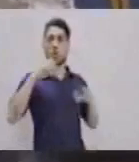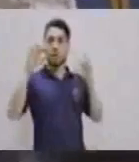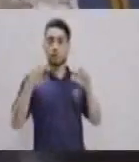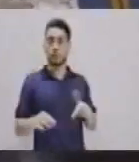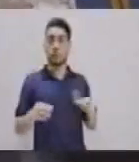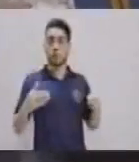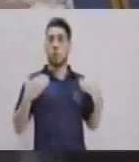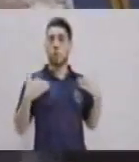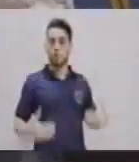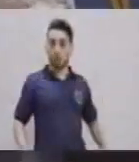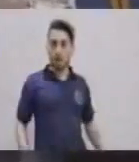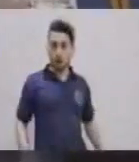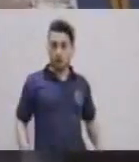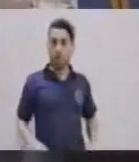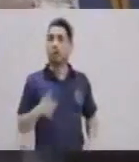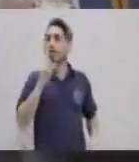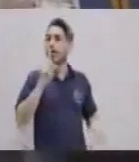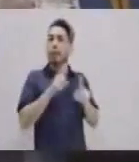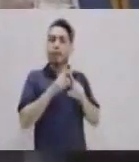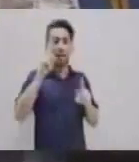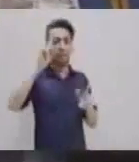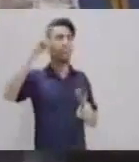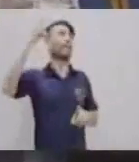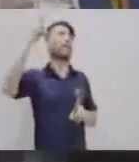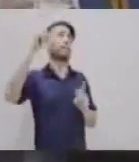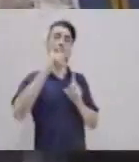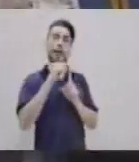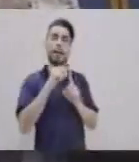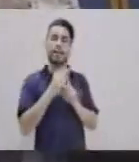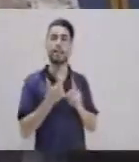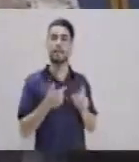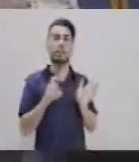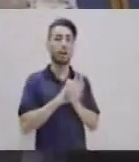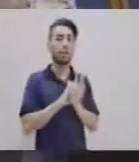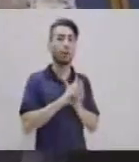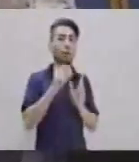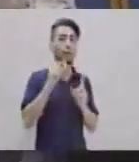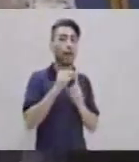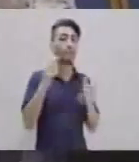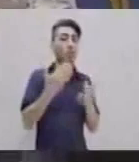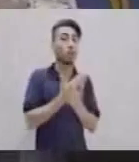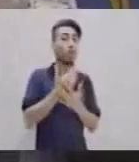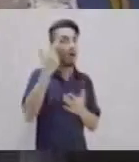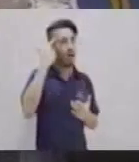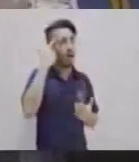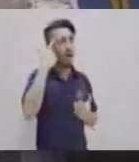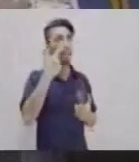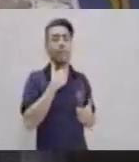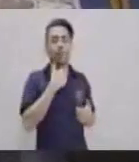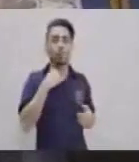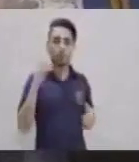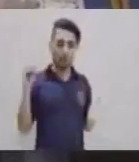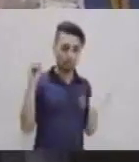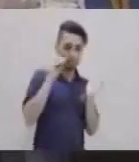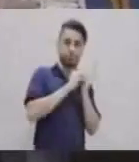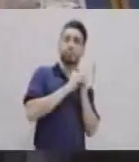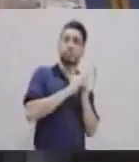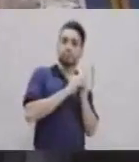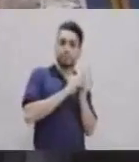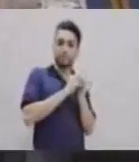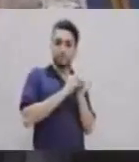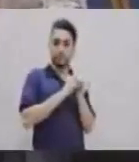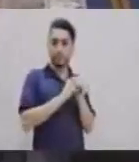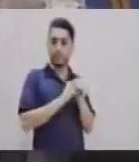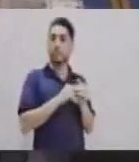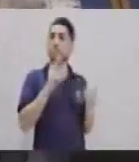que también inventaban palabras. Imagínate que venían y se inventaban una palabra que a ellos les gustaba. Pero también vamos a ver